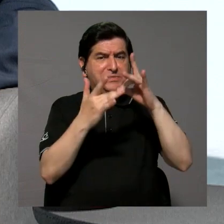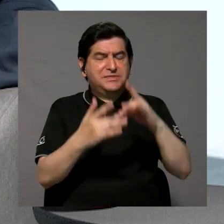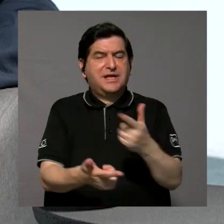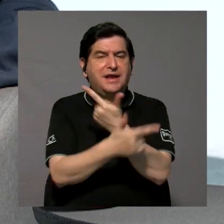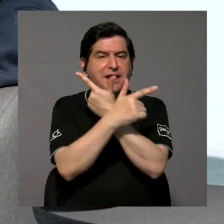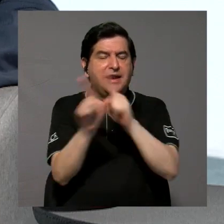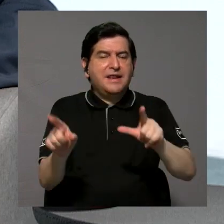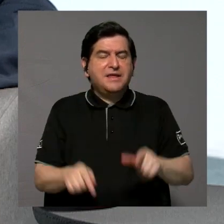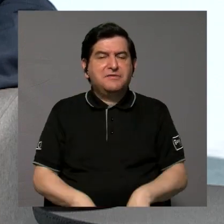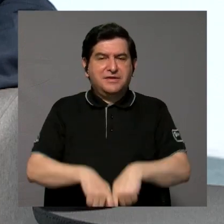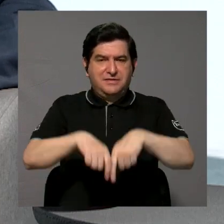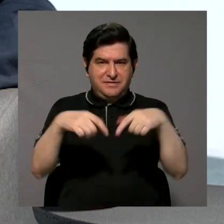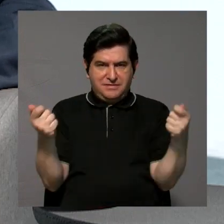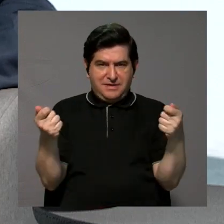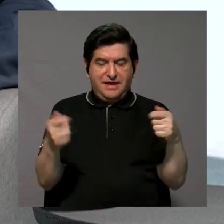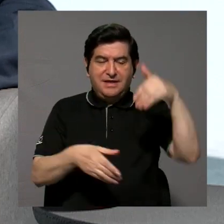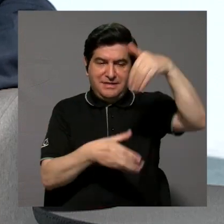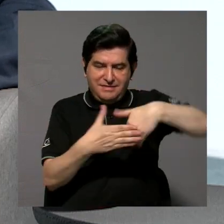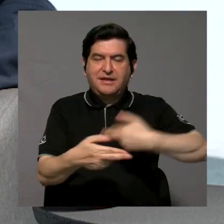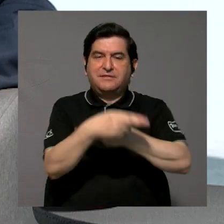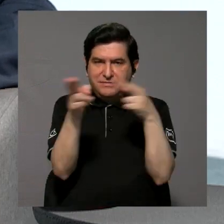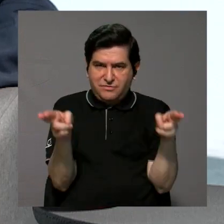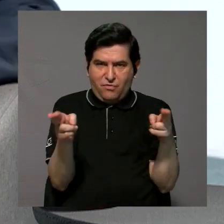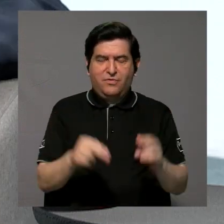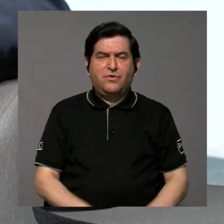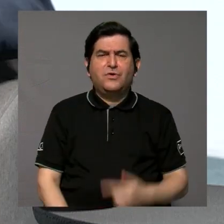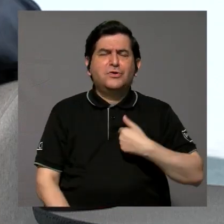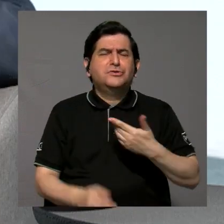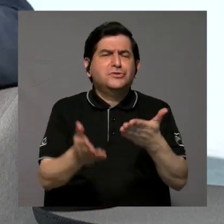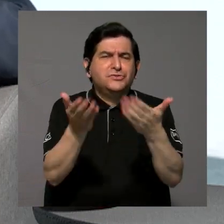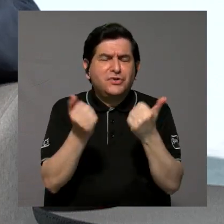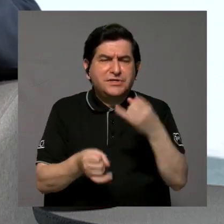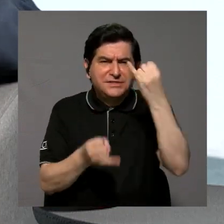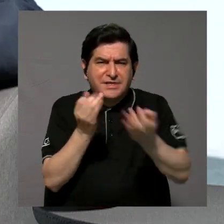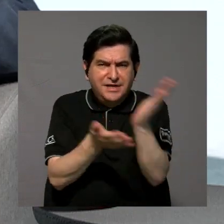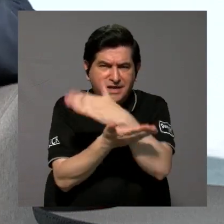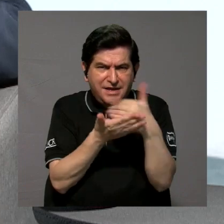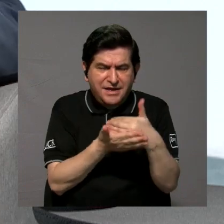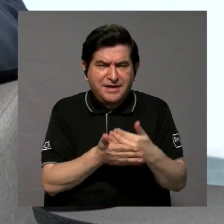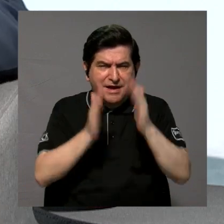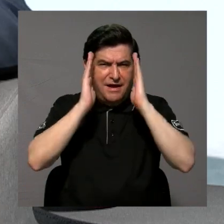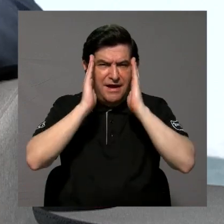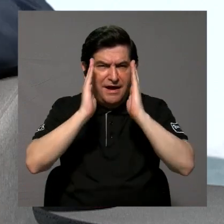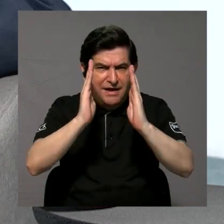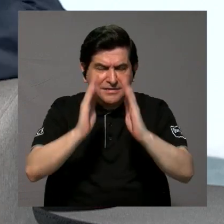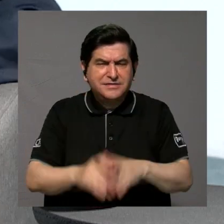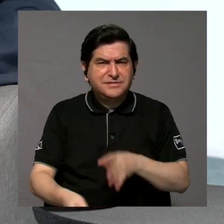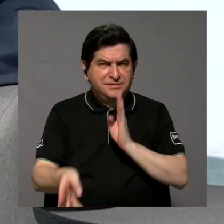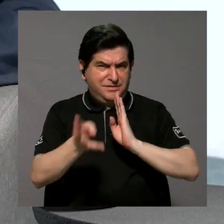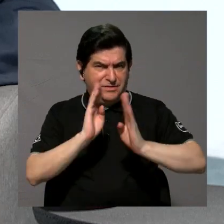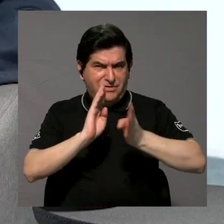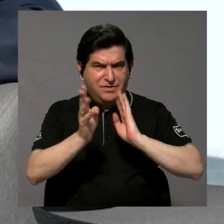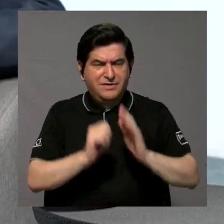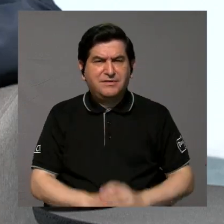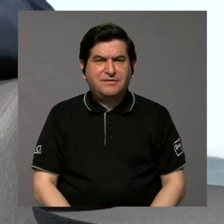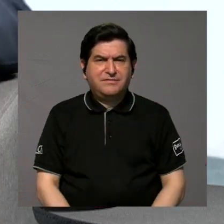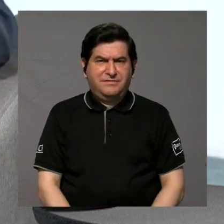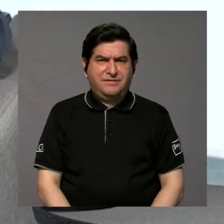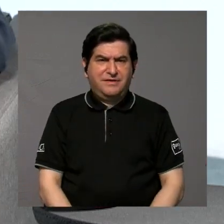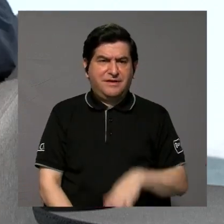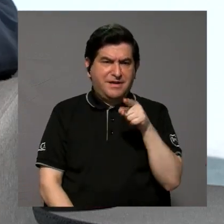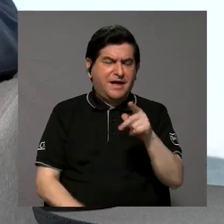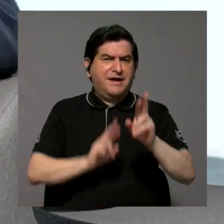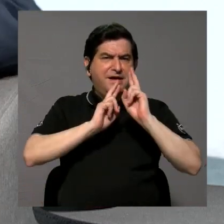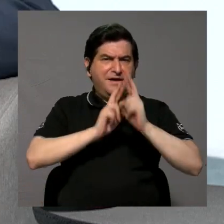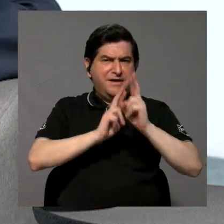la libertad de prensa en la región. Yo quisiera que en este último segmento lo dediquemos un poquito a conversar de